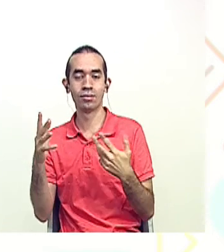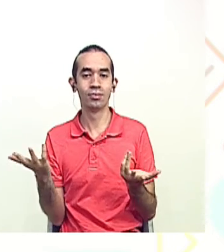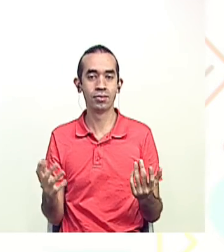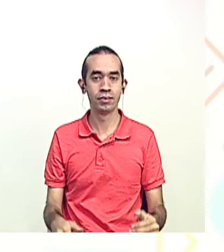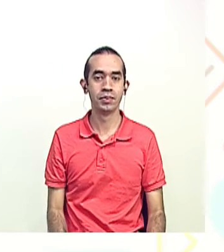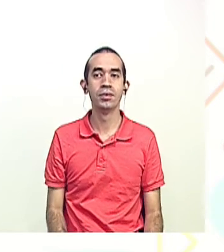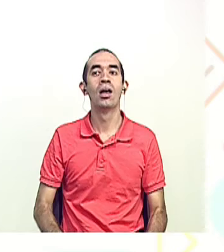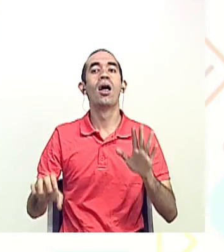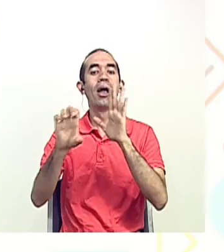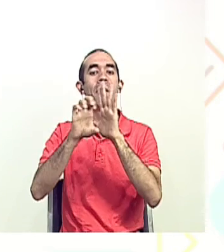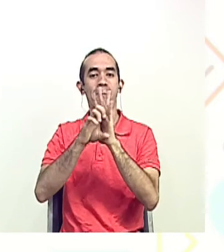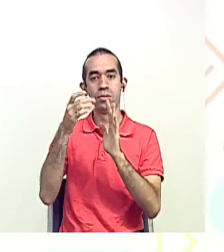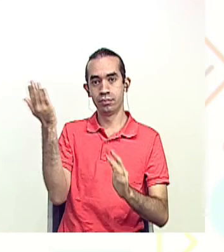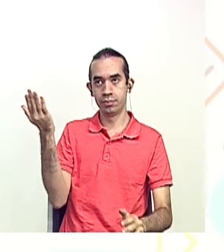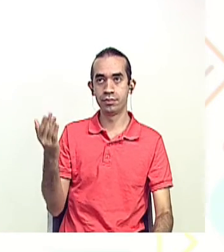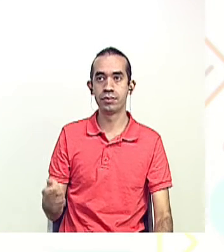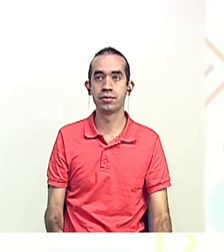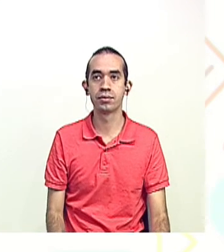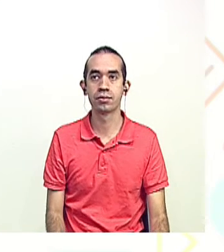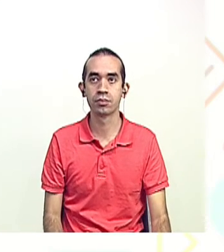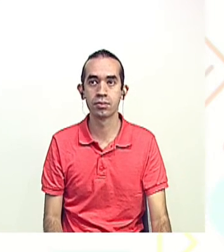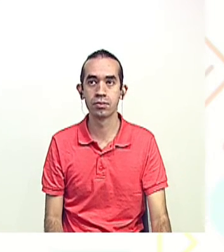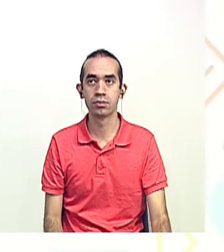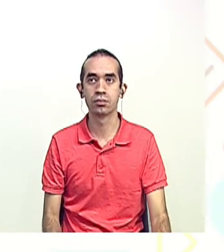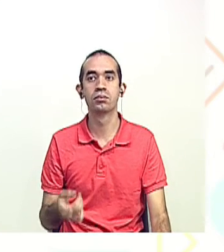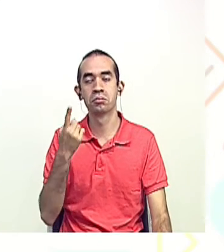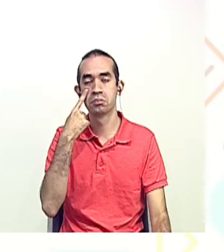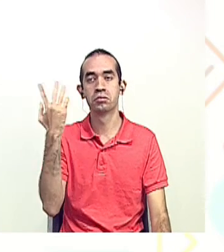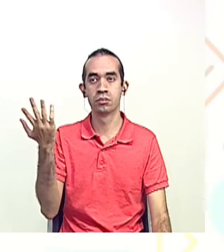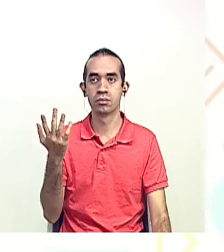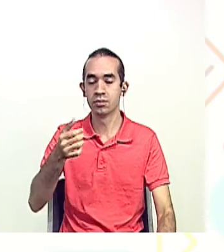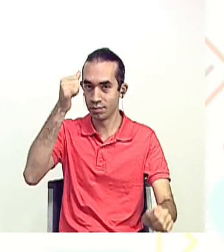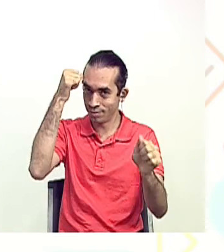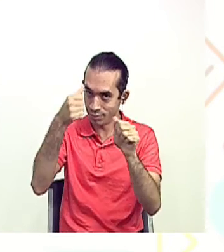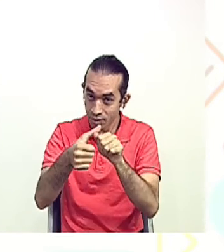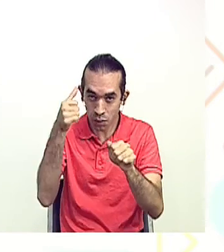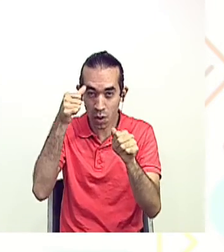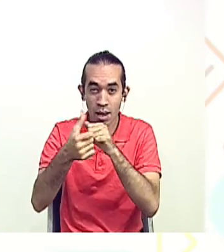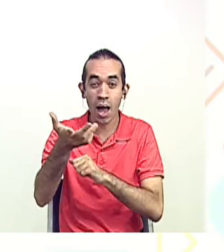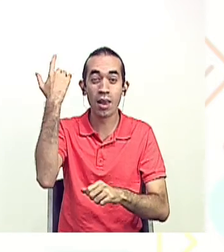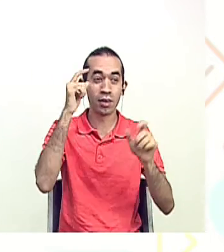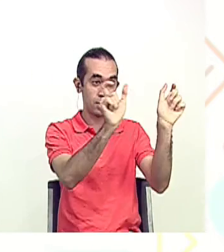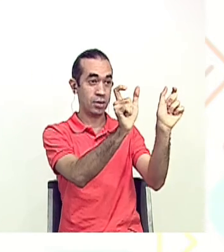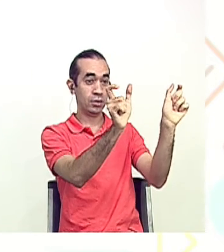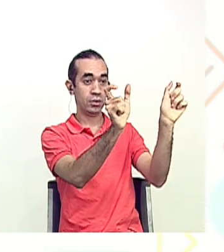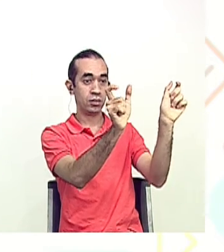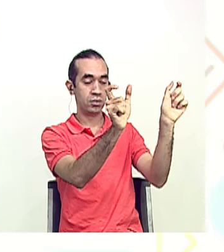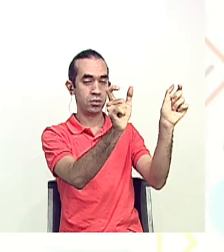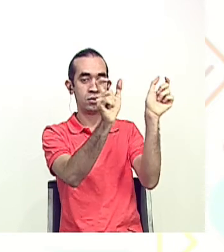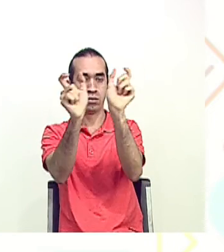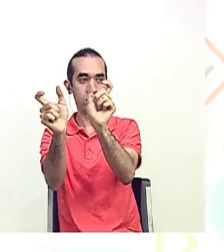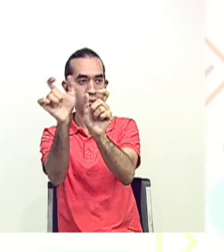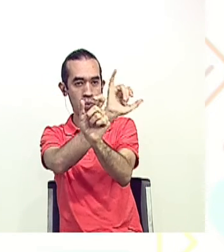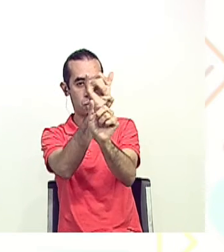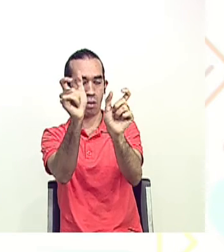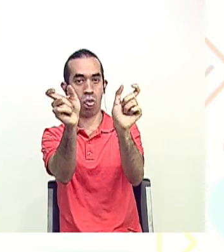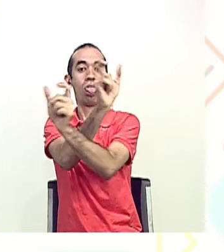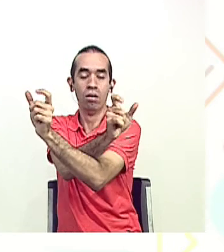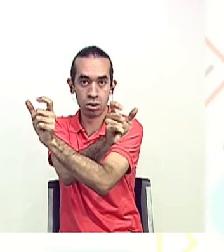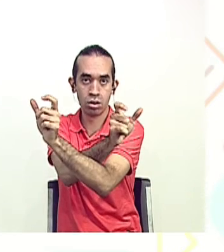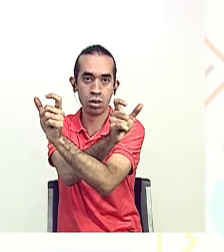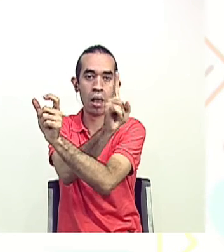Observamos otro ejemplo en el cual sacamos, igual que en el anterior, a factor común negativo.